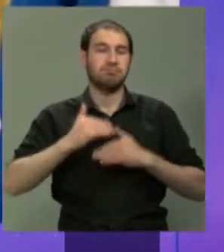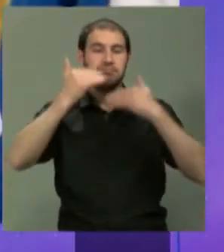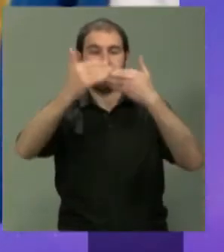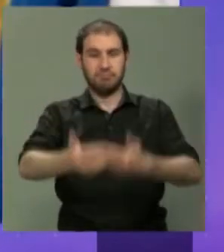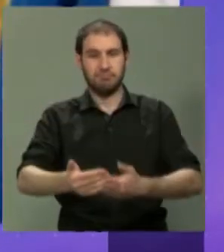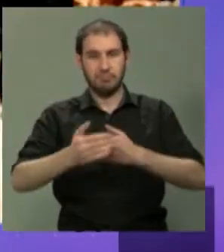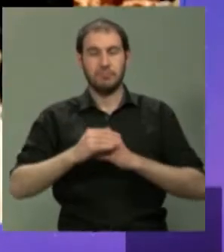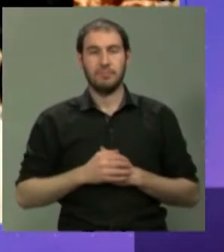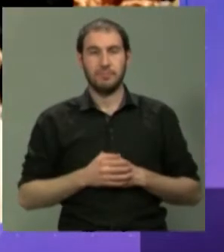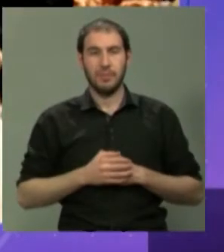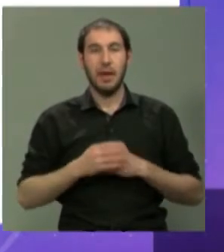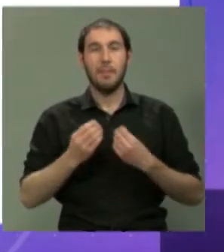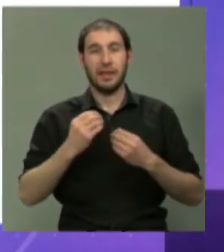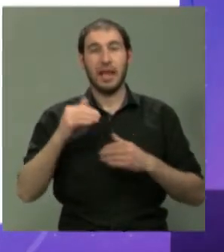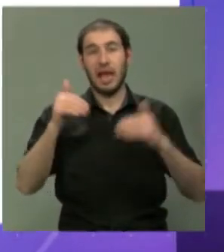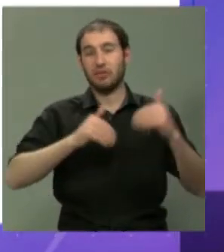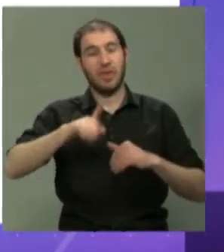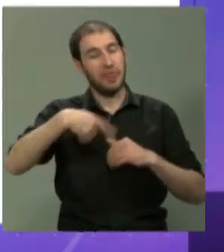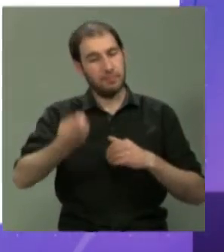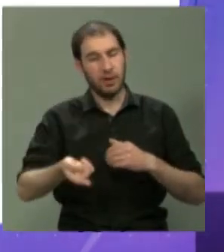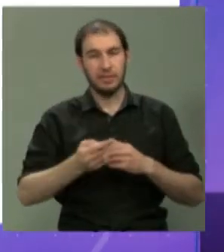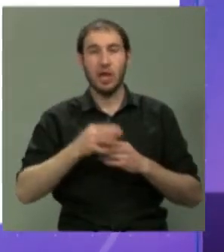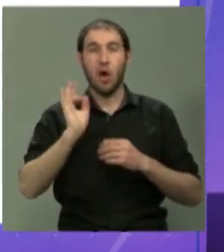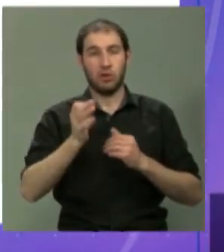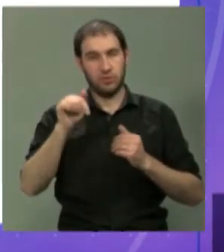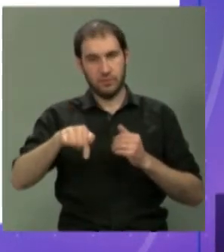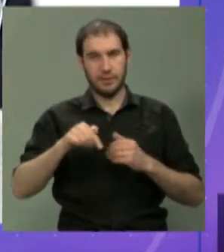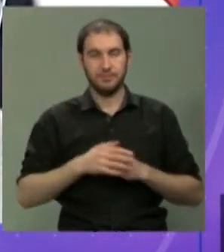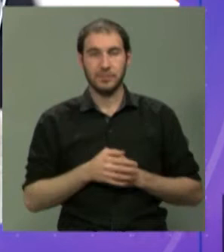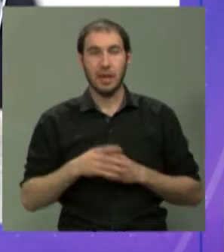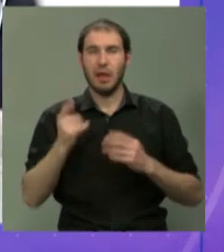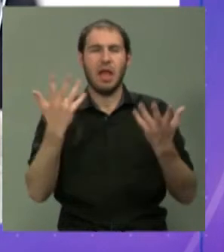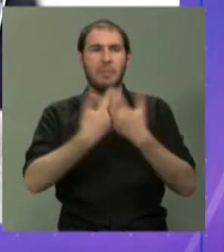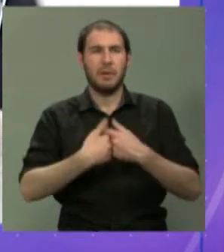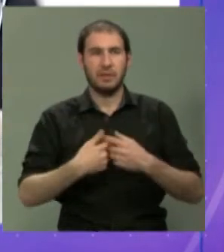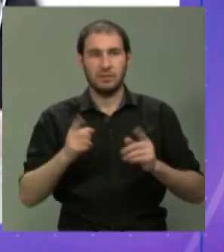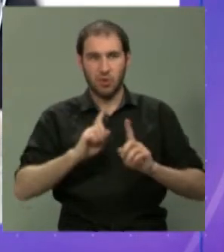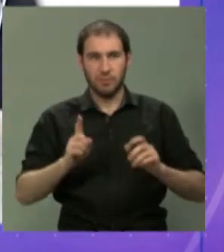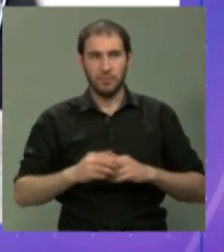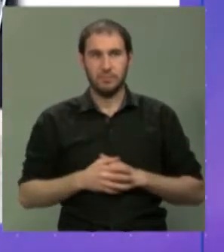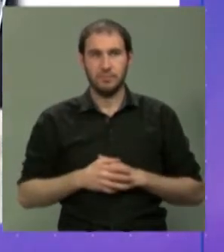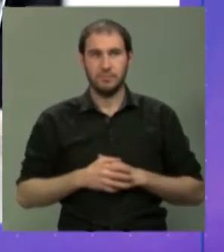el proyecto de ley para después de las elecciones de octubre, para que no se mezcle.